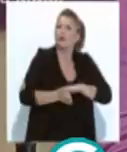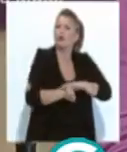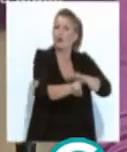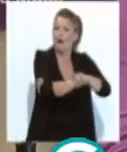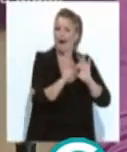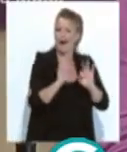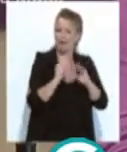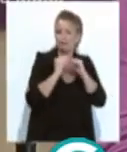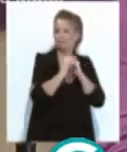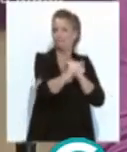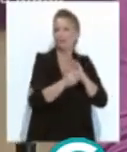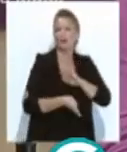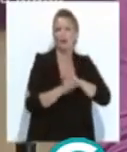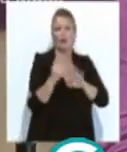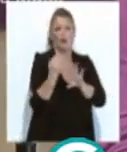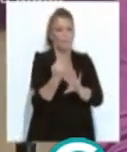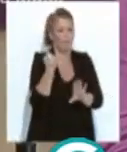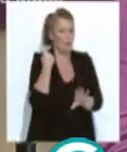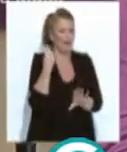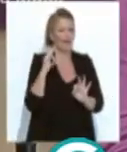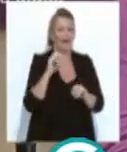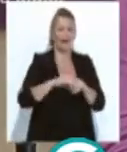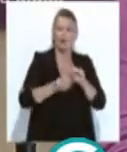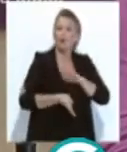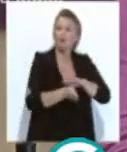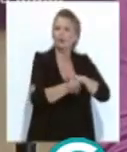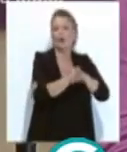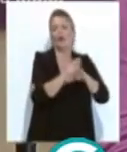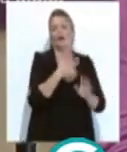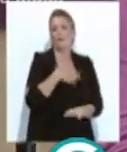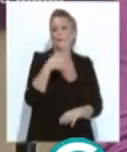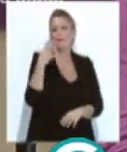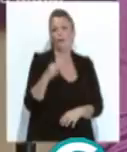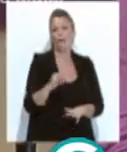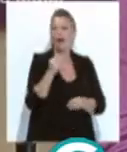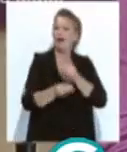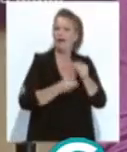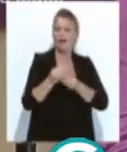¿no? Que ese empoderamiento se siguiera perpetuando y pudiera